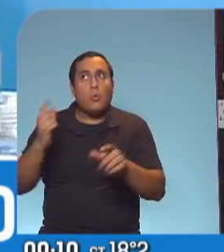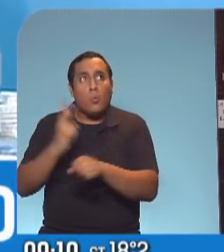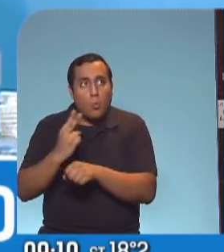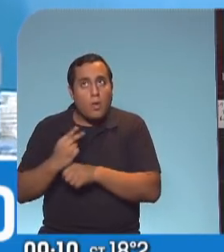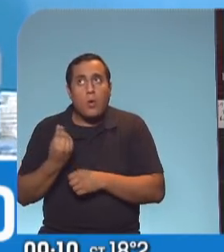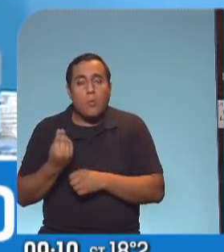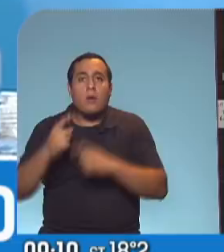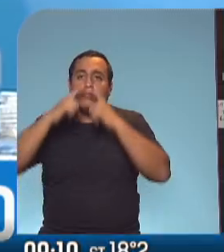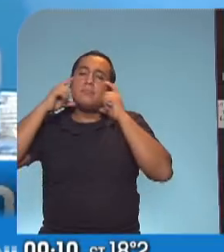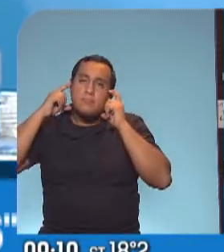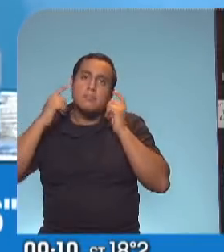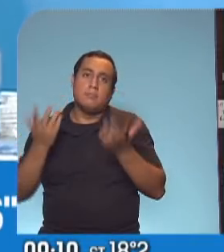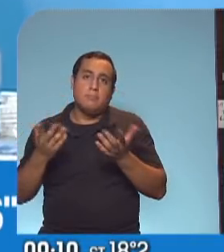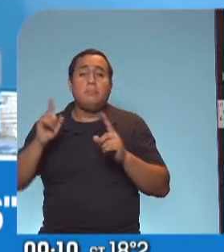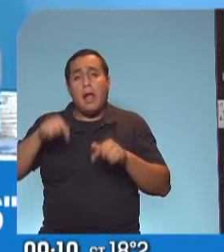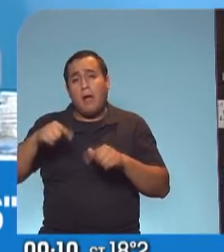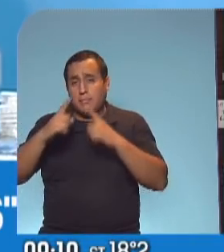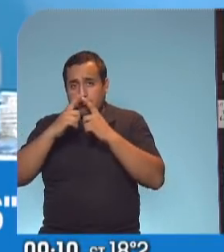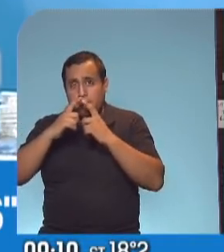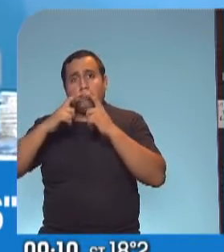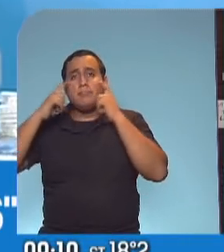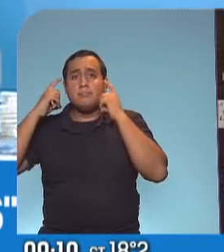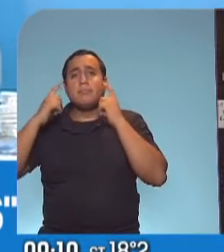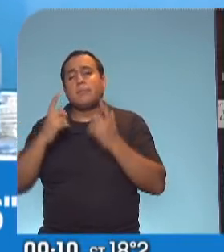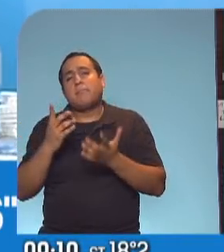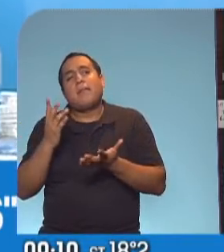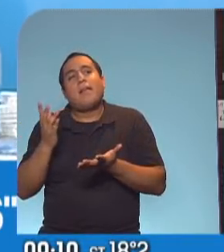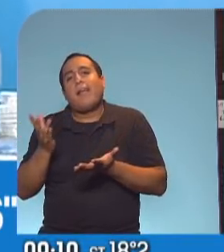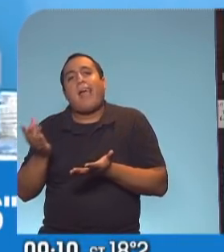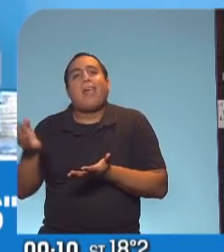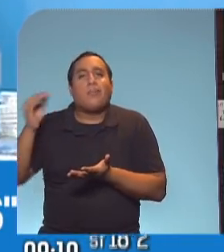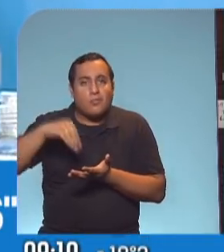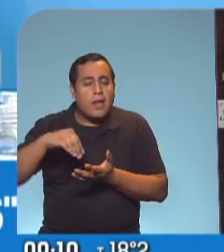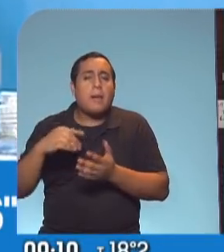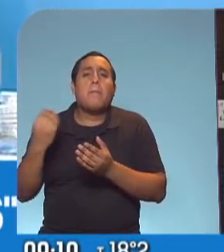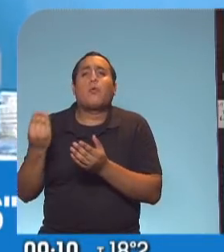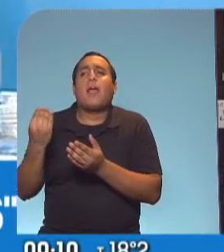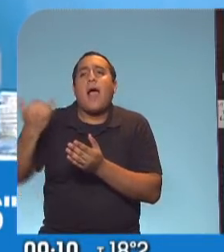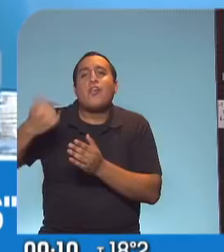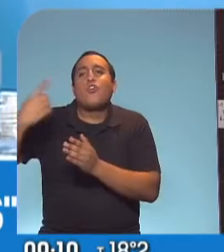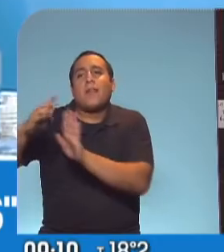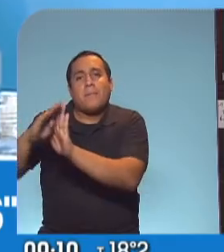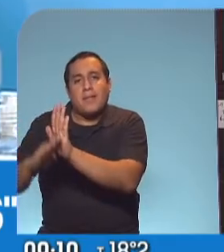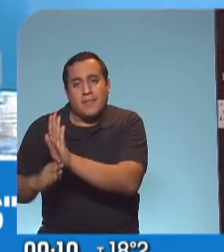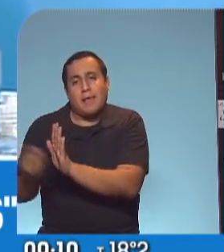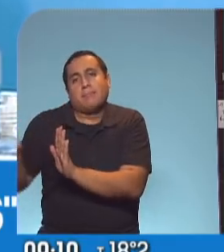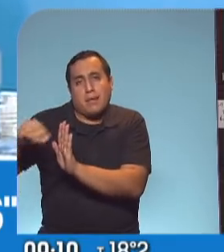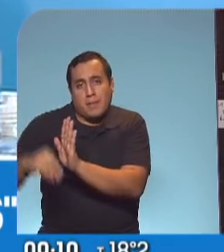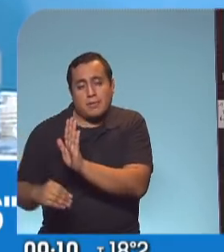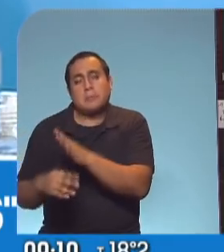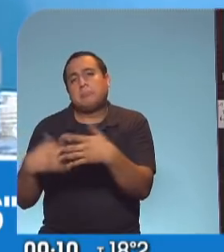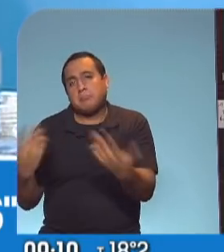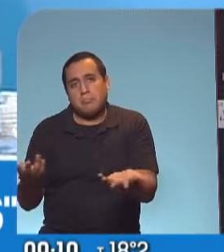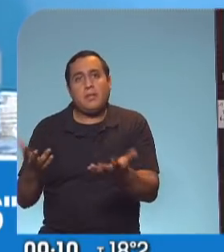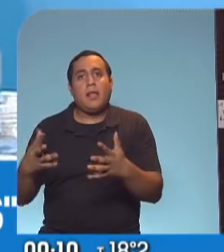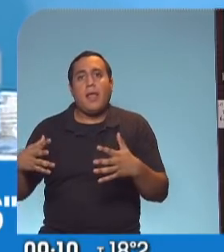recordar que esta herramienta es una herramienta adicional a todo el resto de las medidas. medidas, que no es el equipo